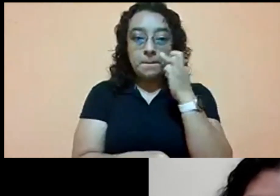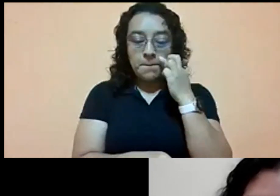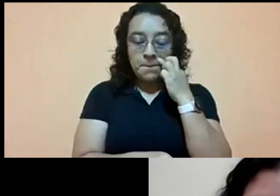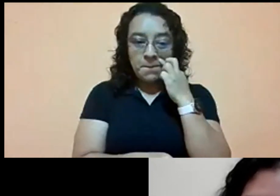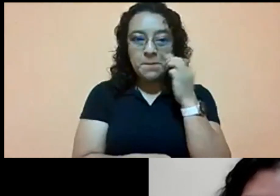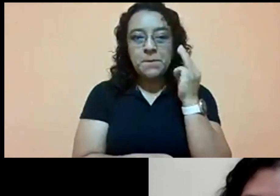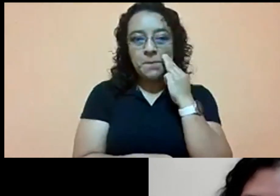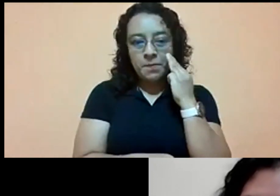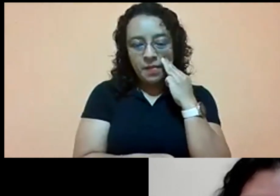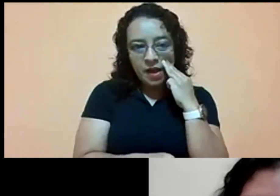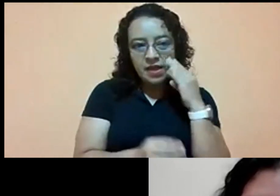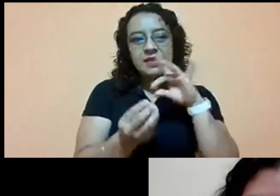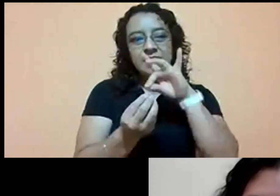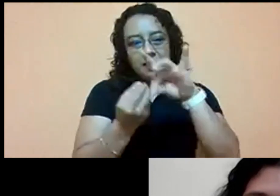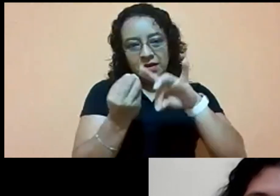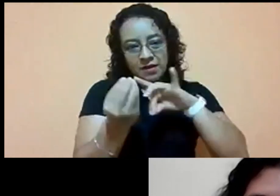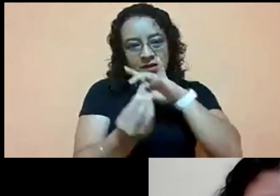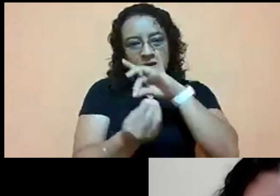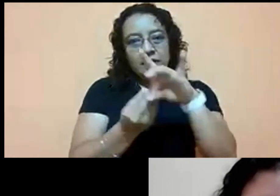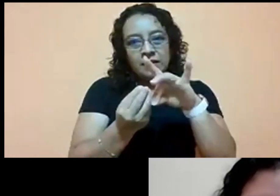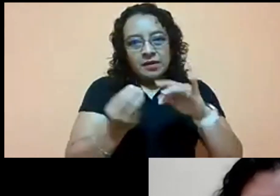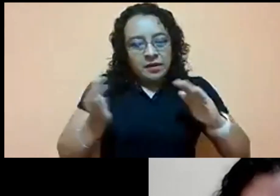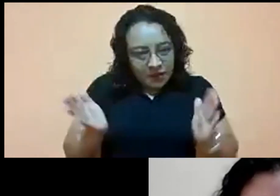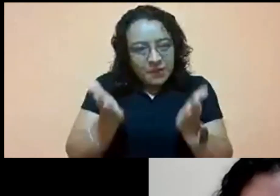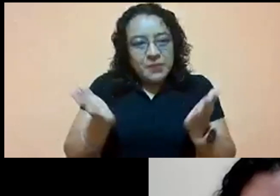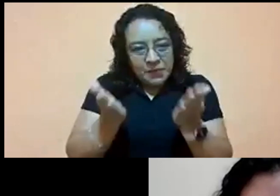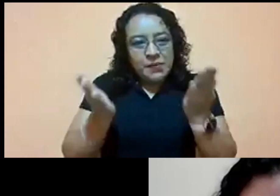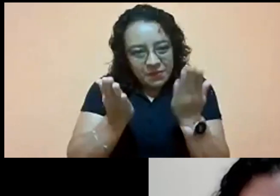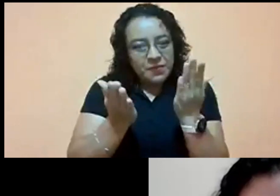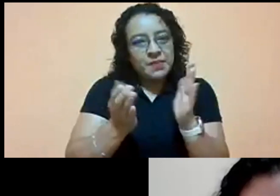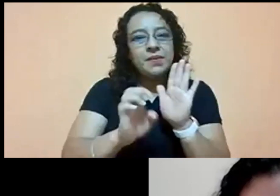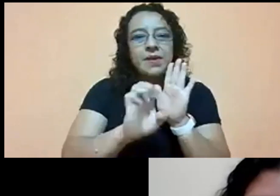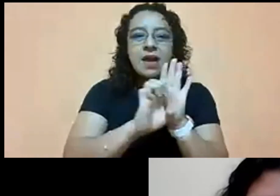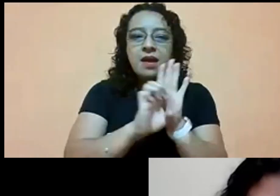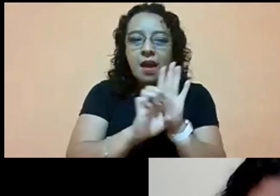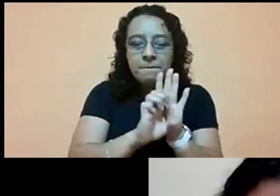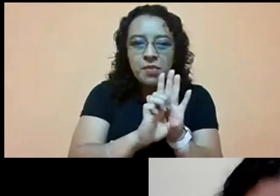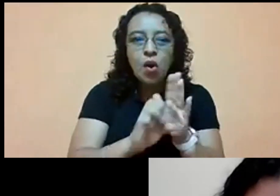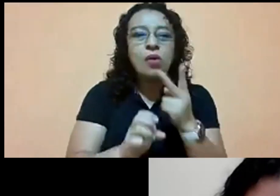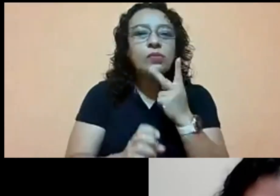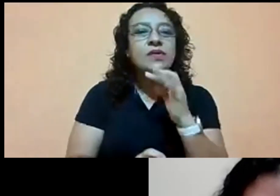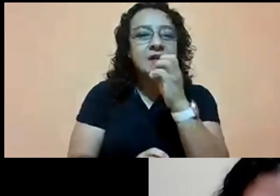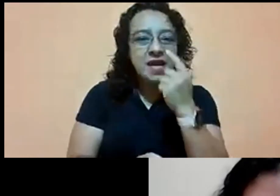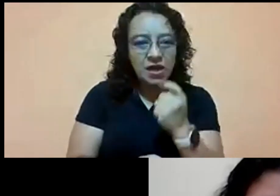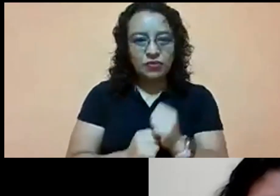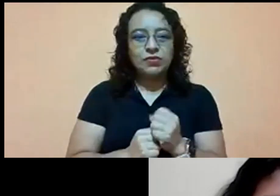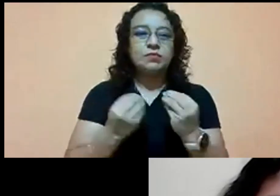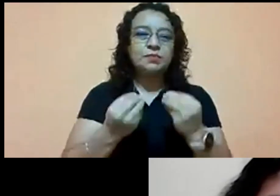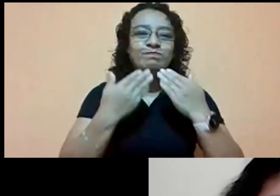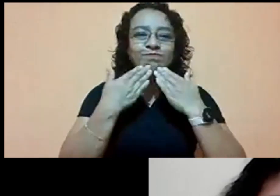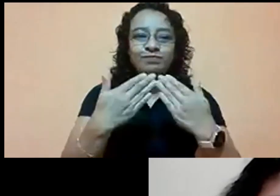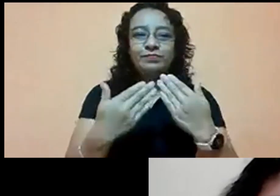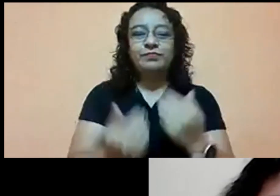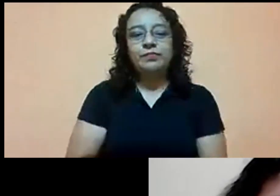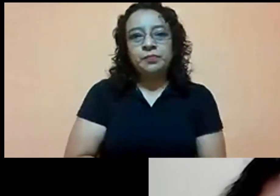seguirlos motivando a que sigan siendo ejemplo para cada uno de sus hijos. Gracias, señor Rubí.